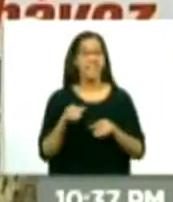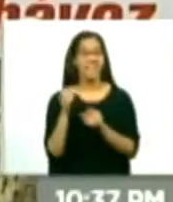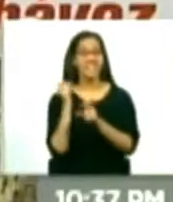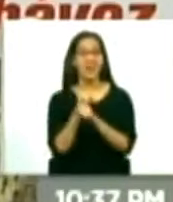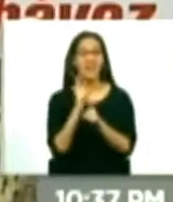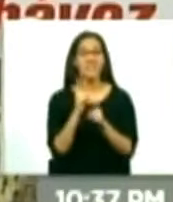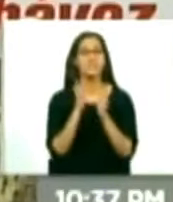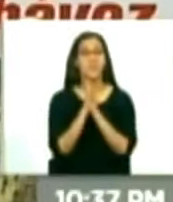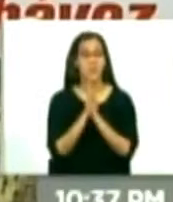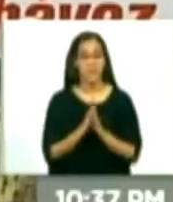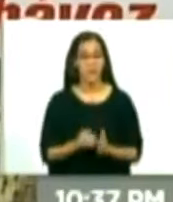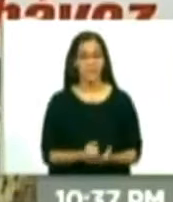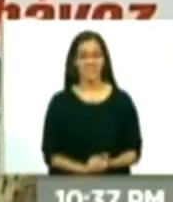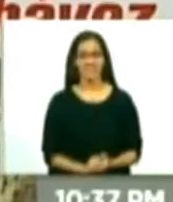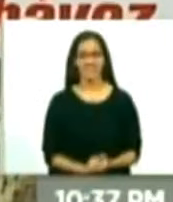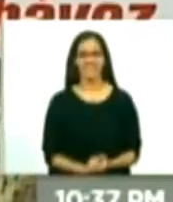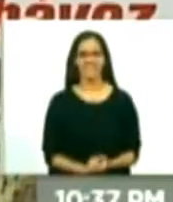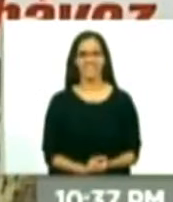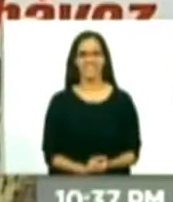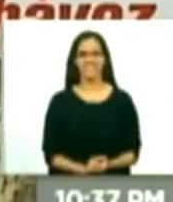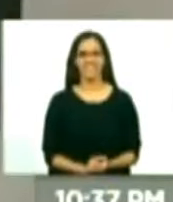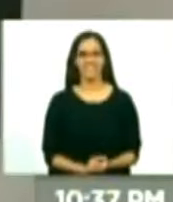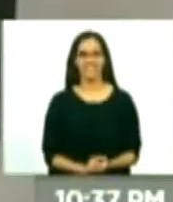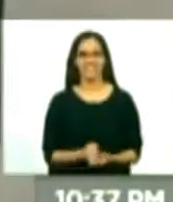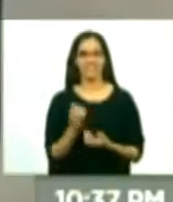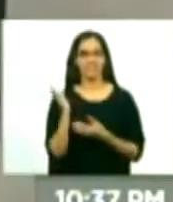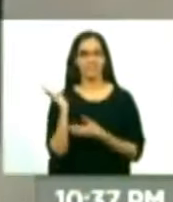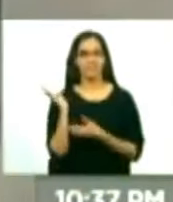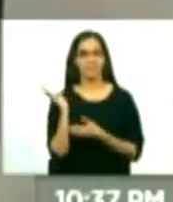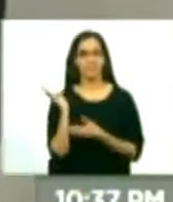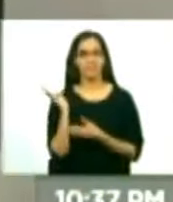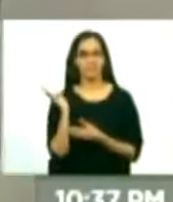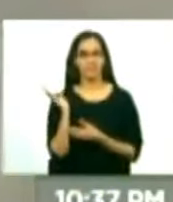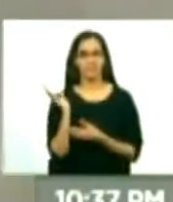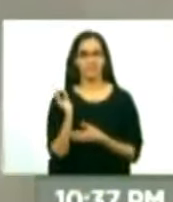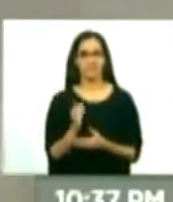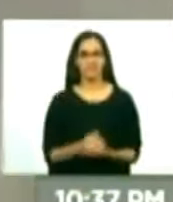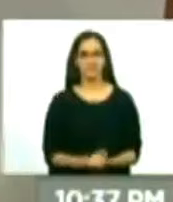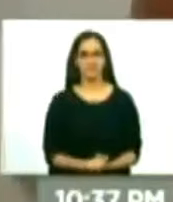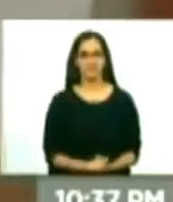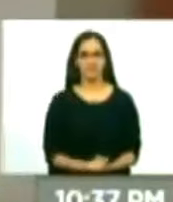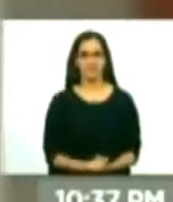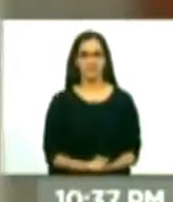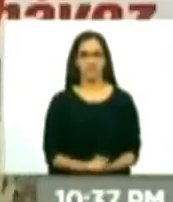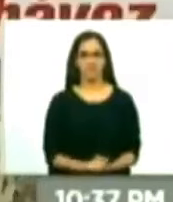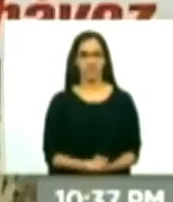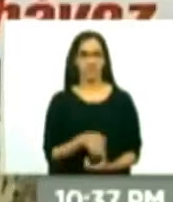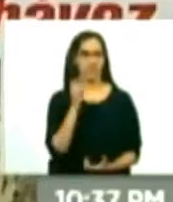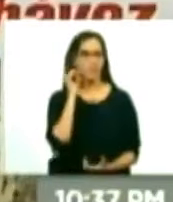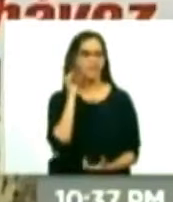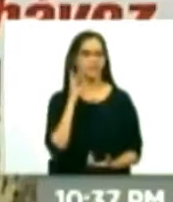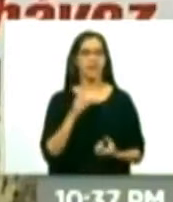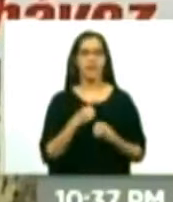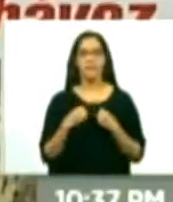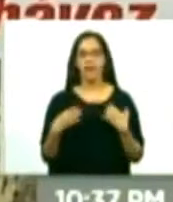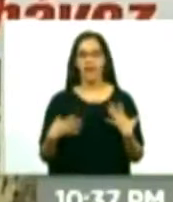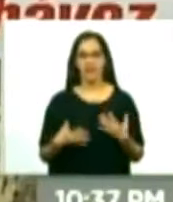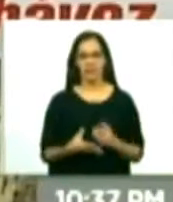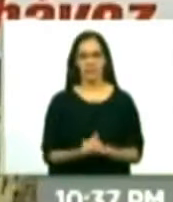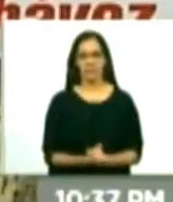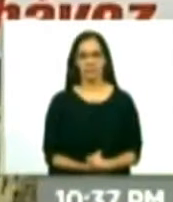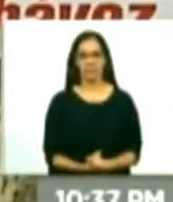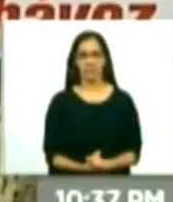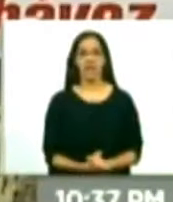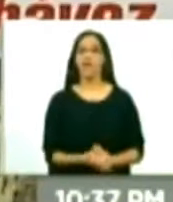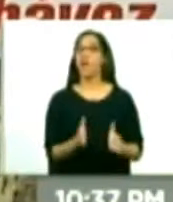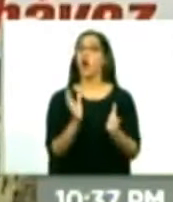Ahorita, ¿eh? camisas azules y blancas.